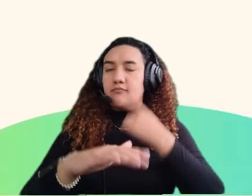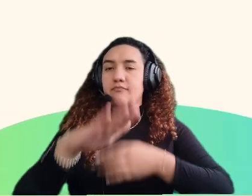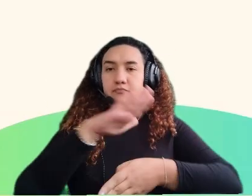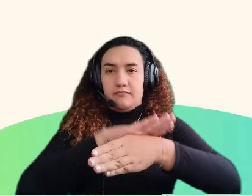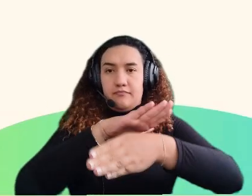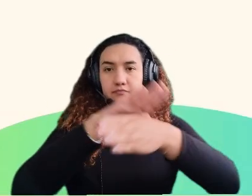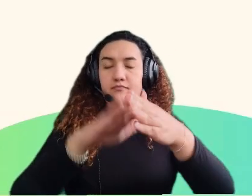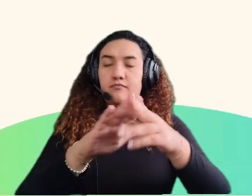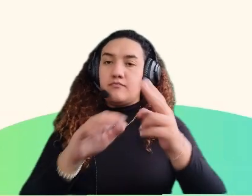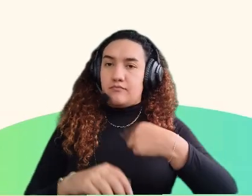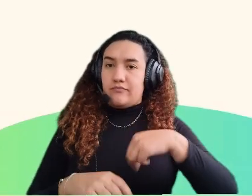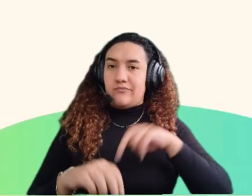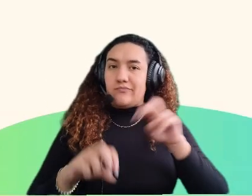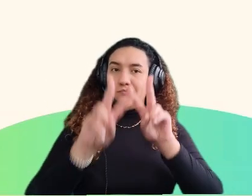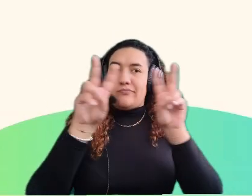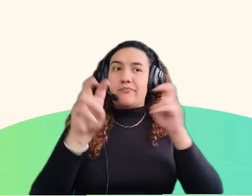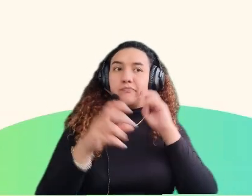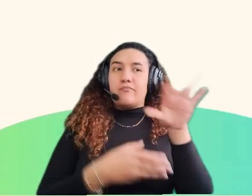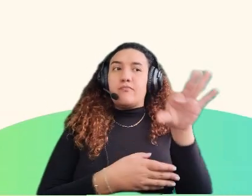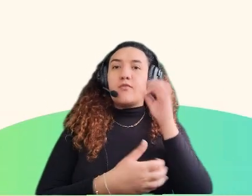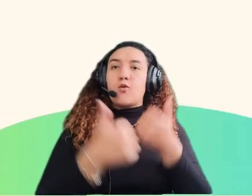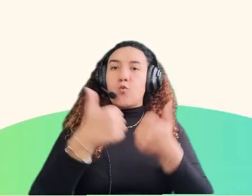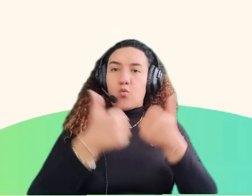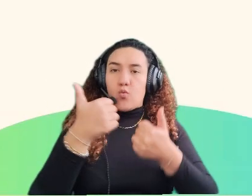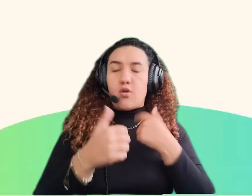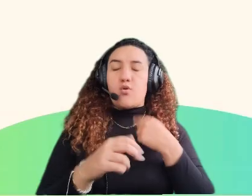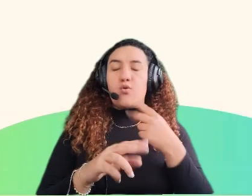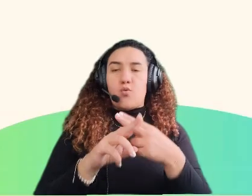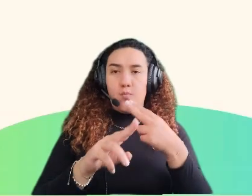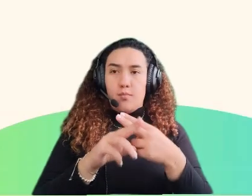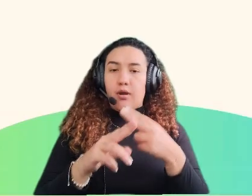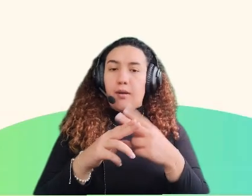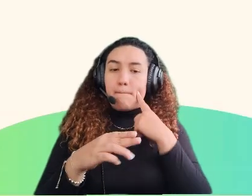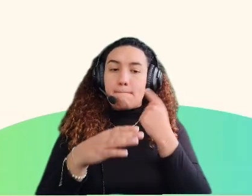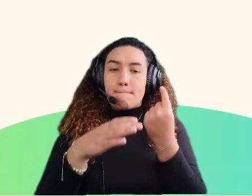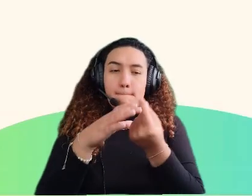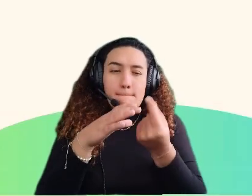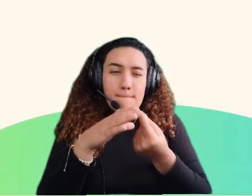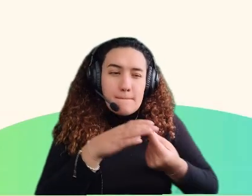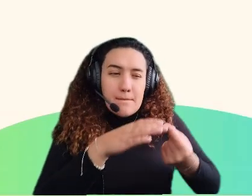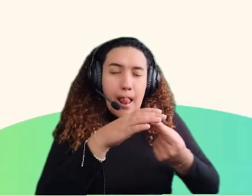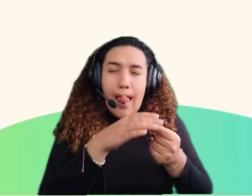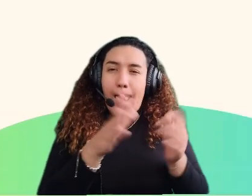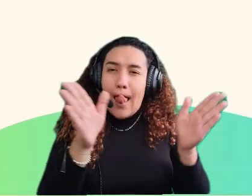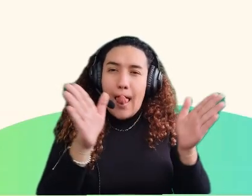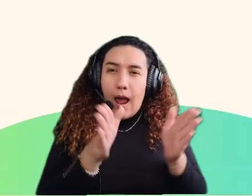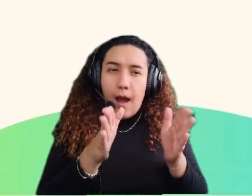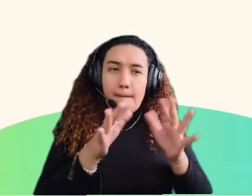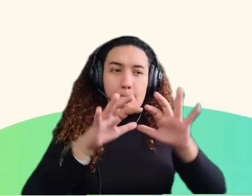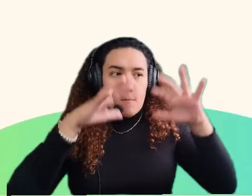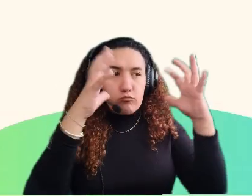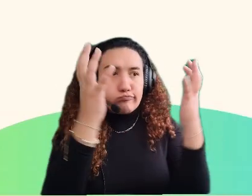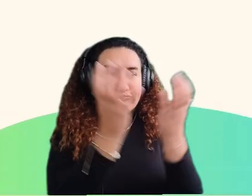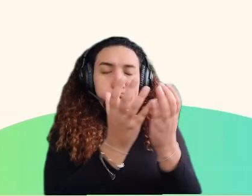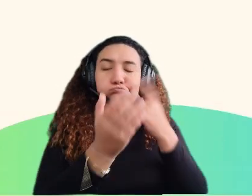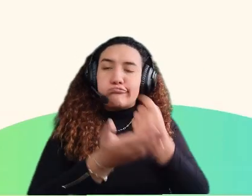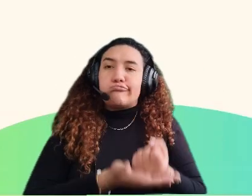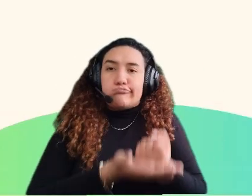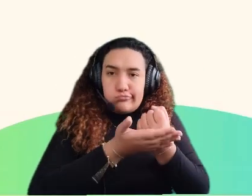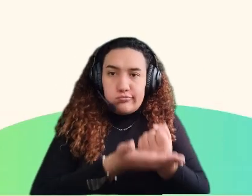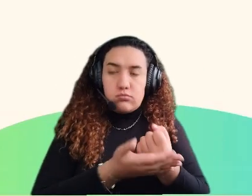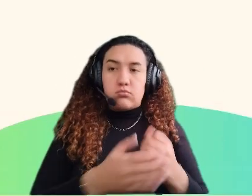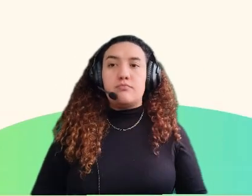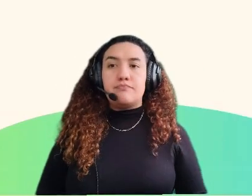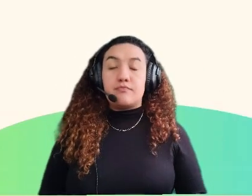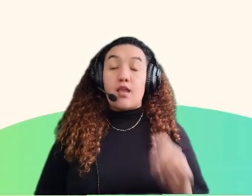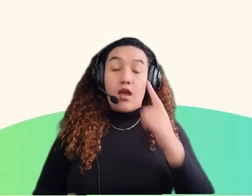para darle continuidad al tema que escogimos, que se llama Micromundos que sostienen la vida, un análisis